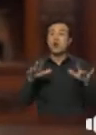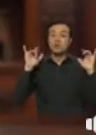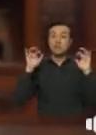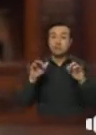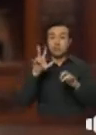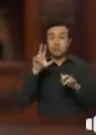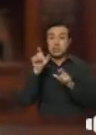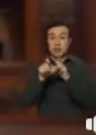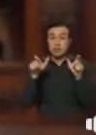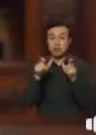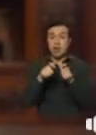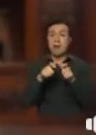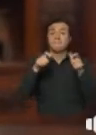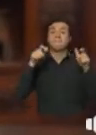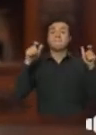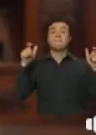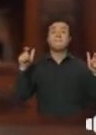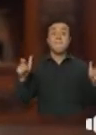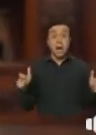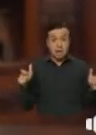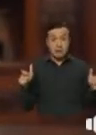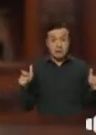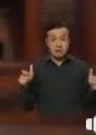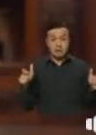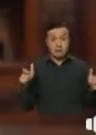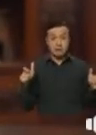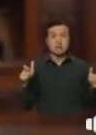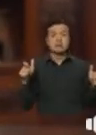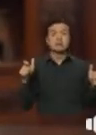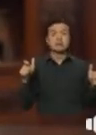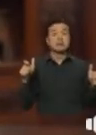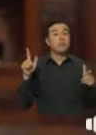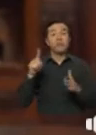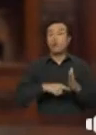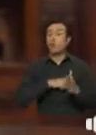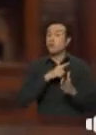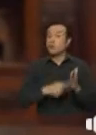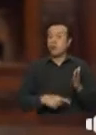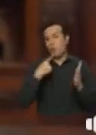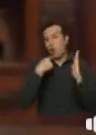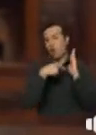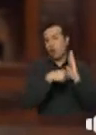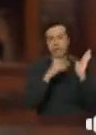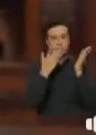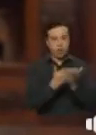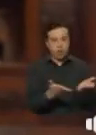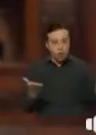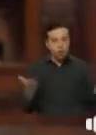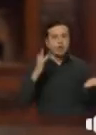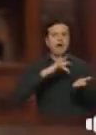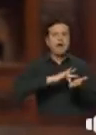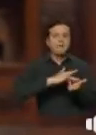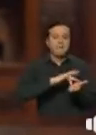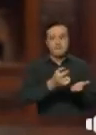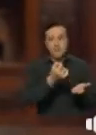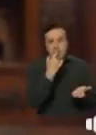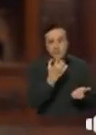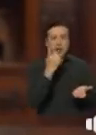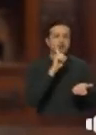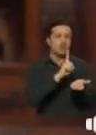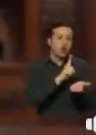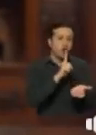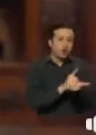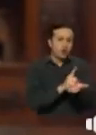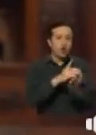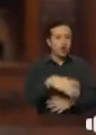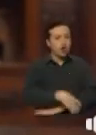más de 30 personas, a excepción de aquellos que expendan. Primero, artículos de primera necesidad, farmacéuticos, médicos,